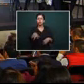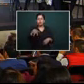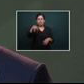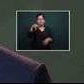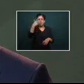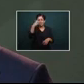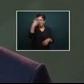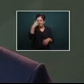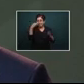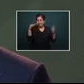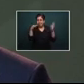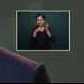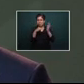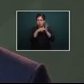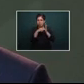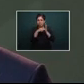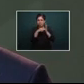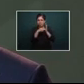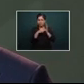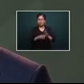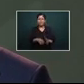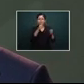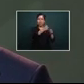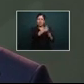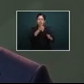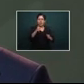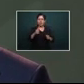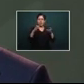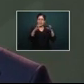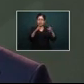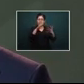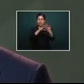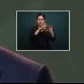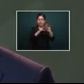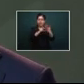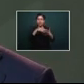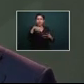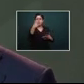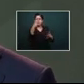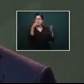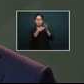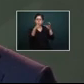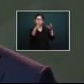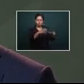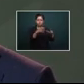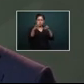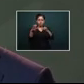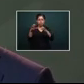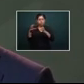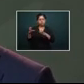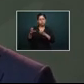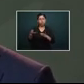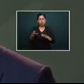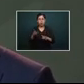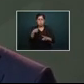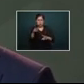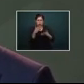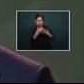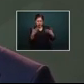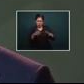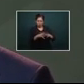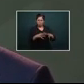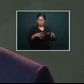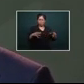13,000, capacidad para 13,000 personas privadas de la libertad, y la población que hoy en día tiene el Estado de México es de